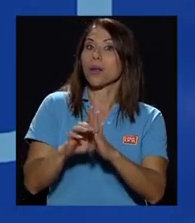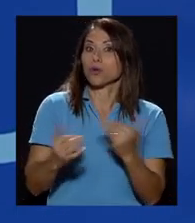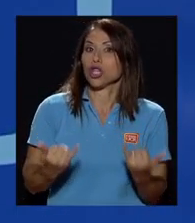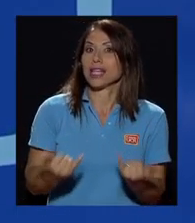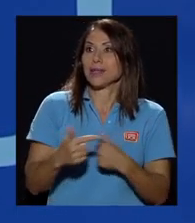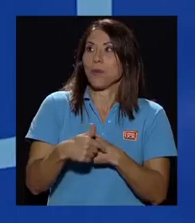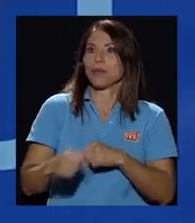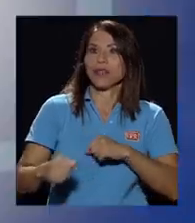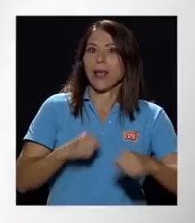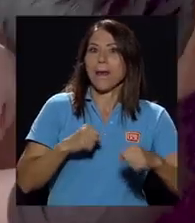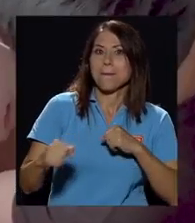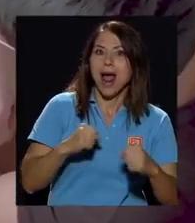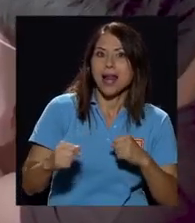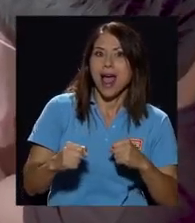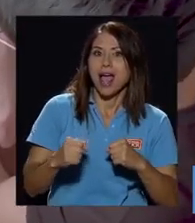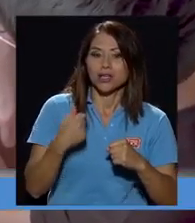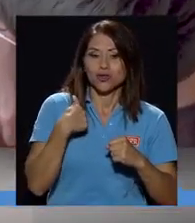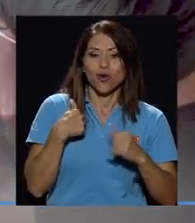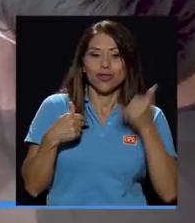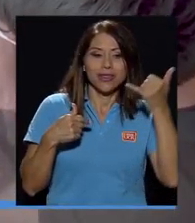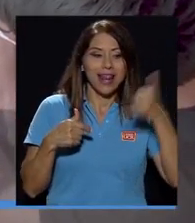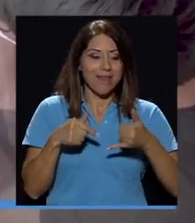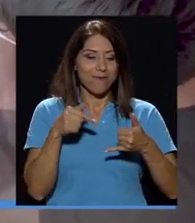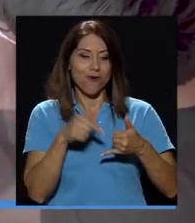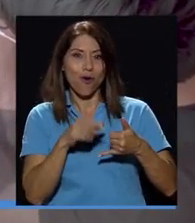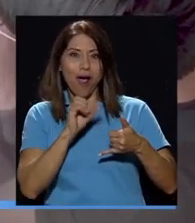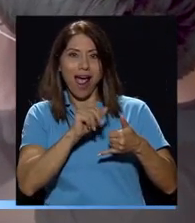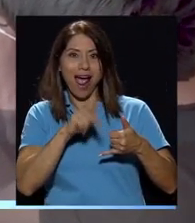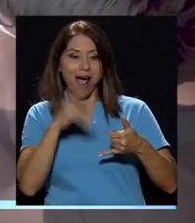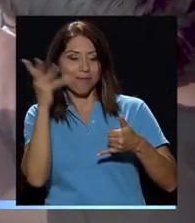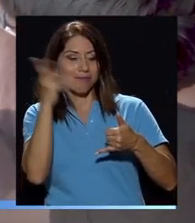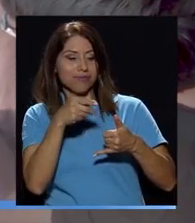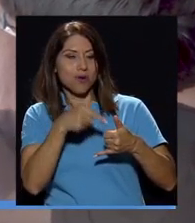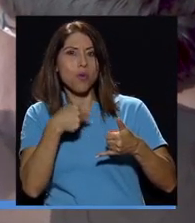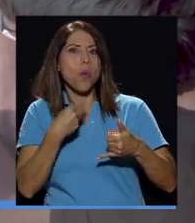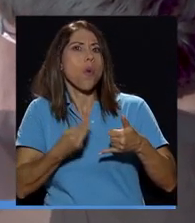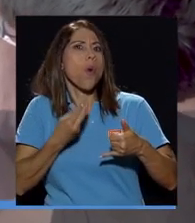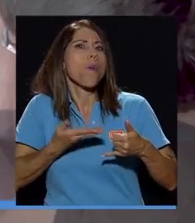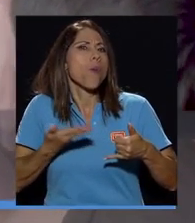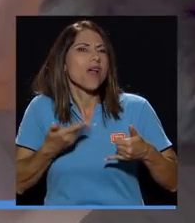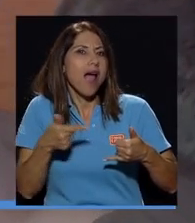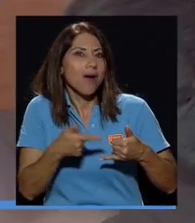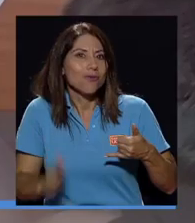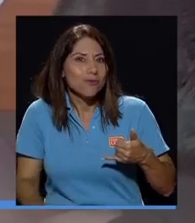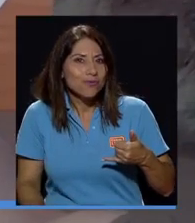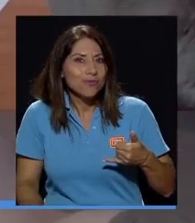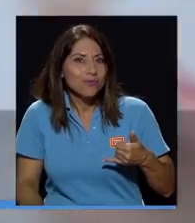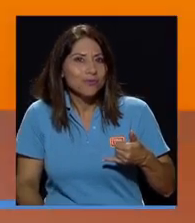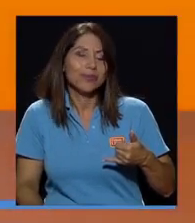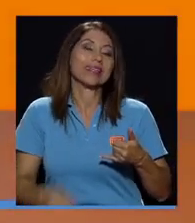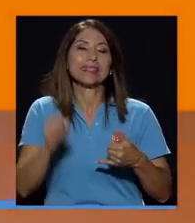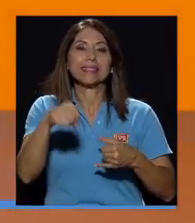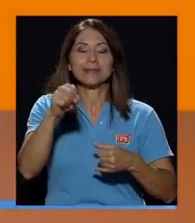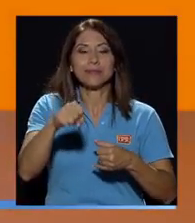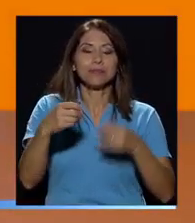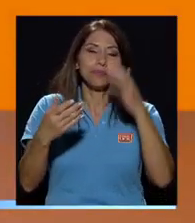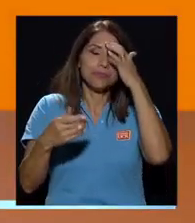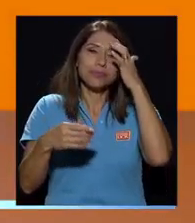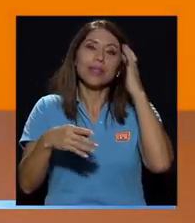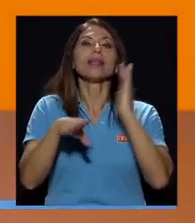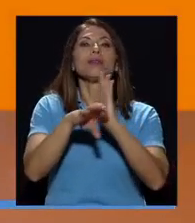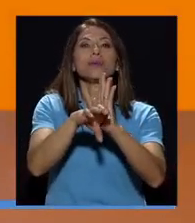y yo tuviera que mi teléfono inteligente y tengo la aplicación de la red sismológica cómo es que interactúa exactamente entonces bueno